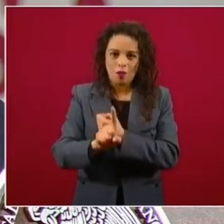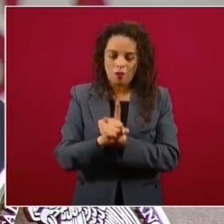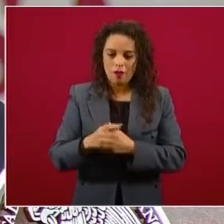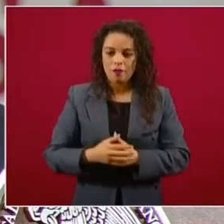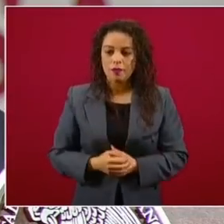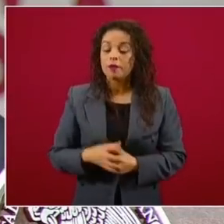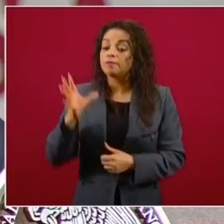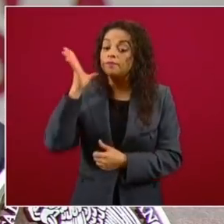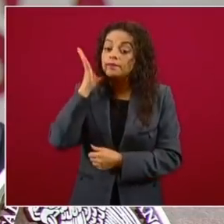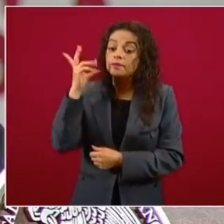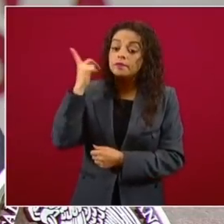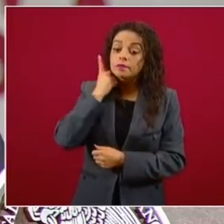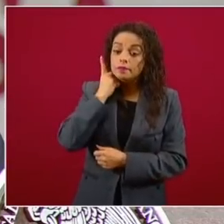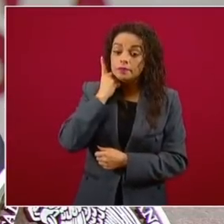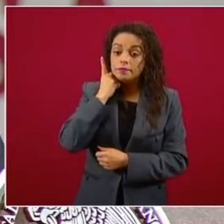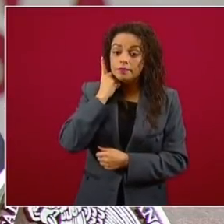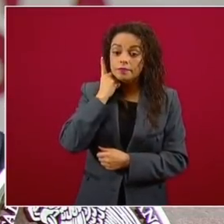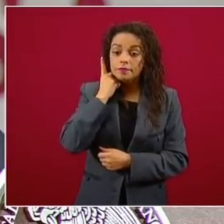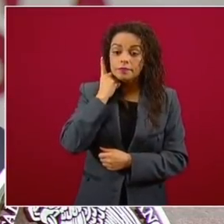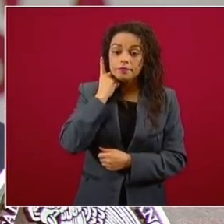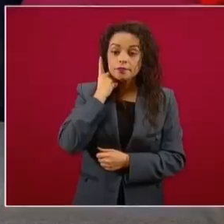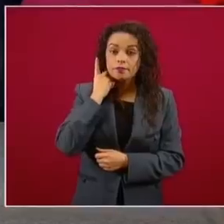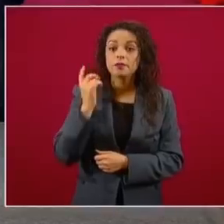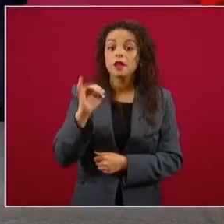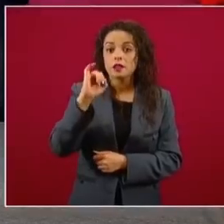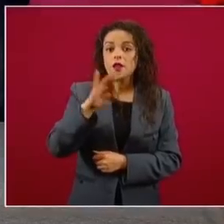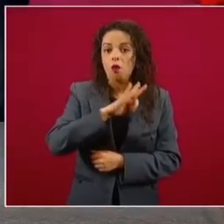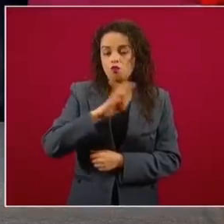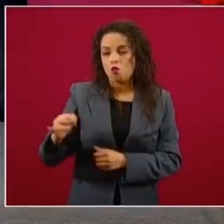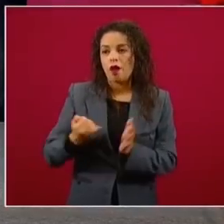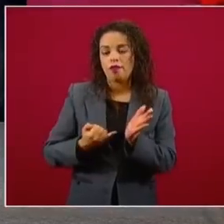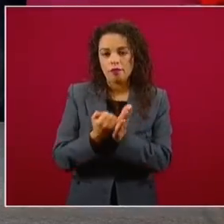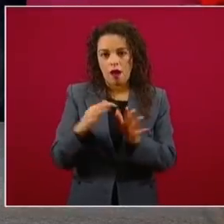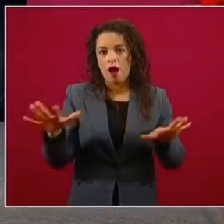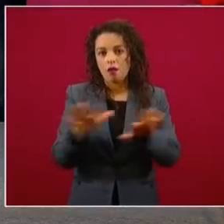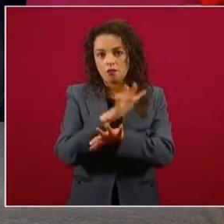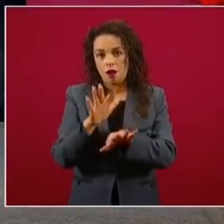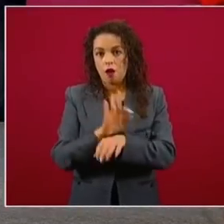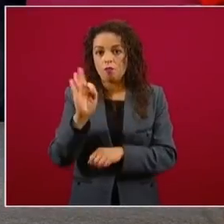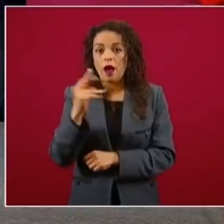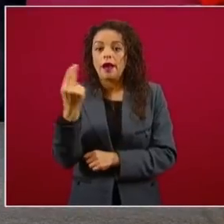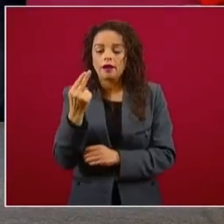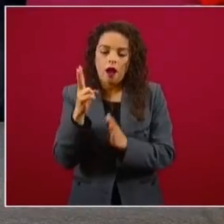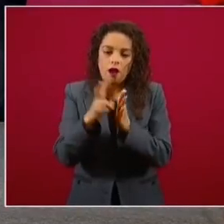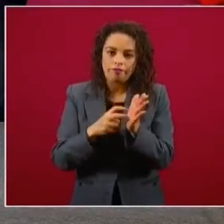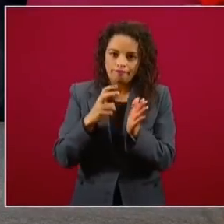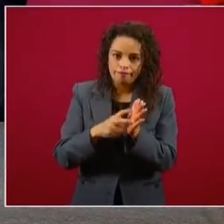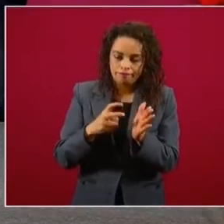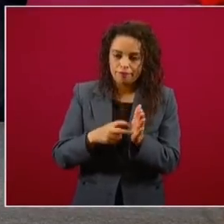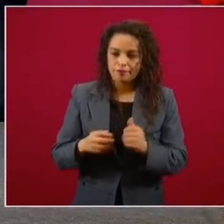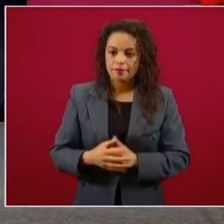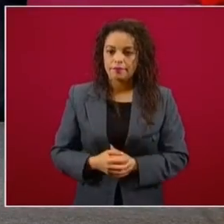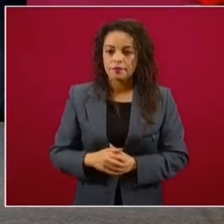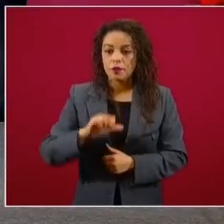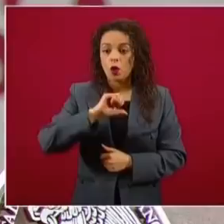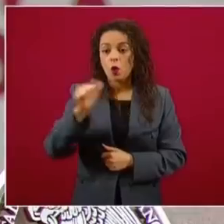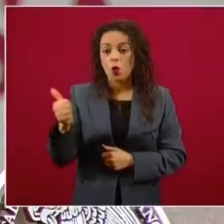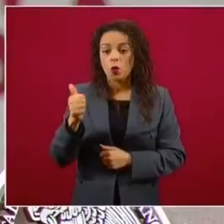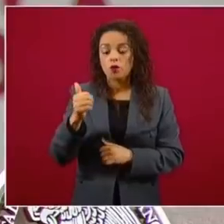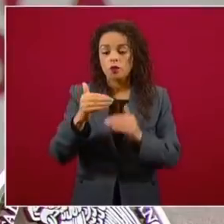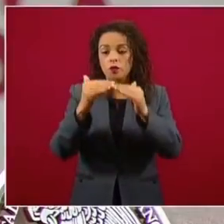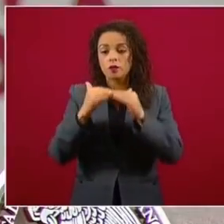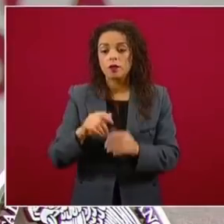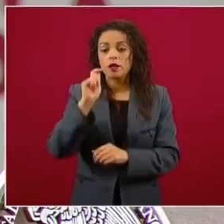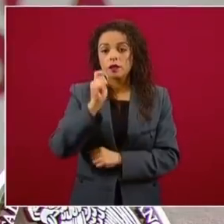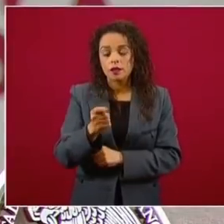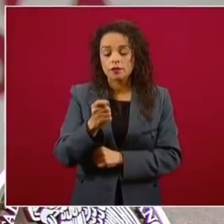Diputados sí lo puede cambiar. El segundo, después de los ramos autónomos, son los montos de pensiones y jubilaciones, que